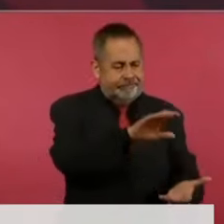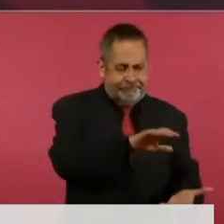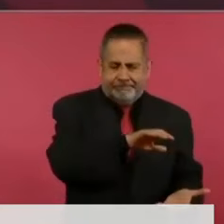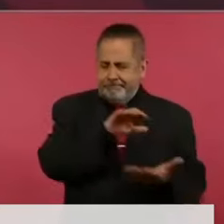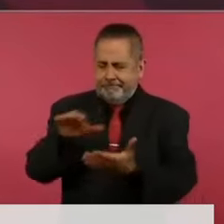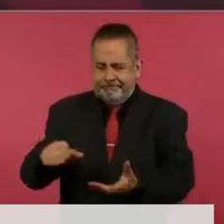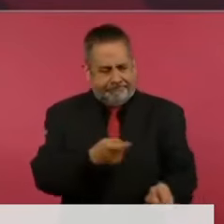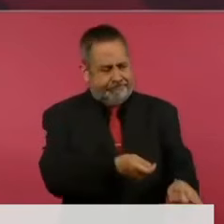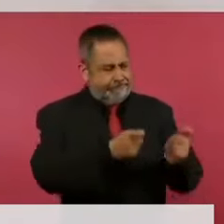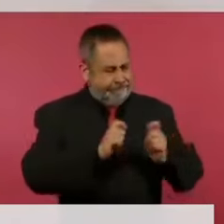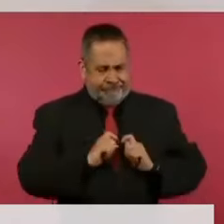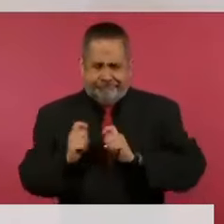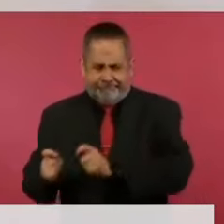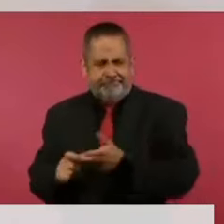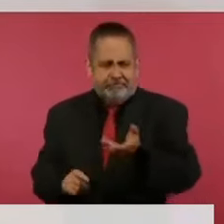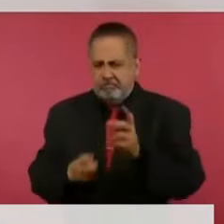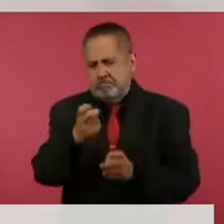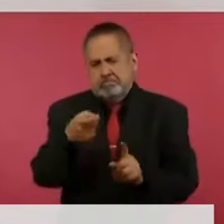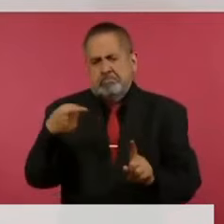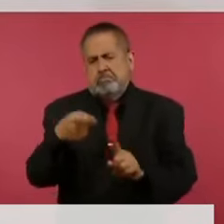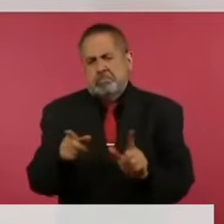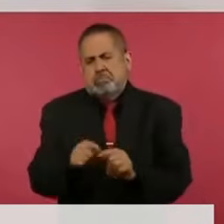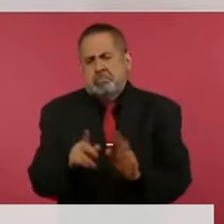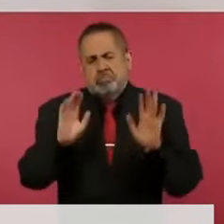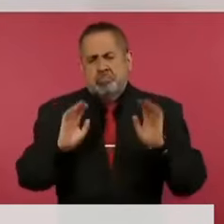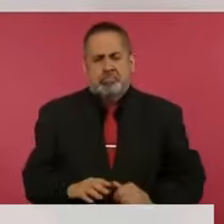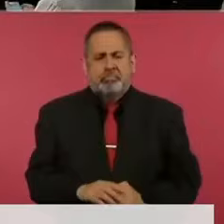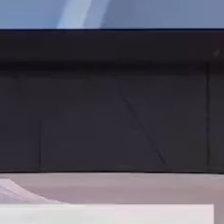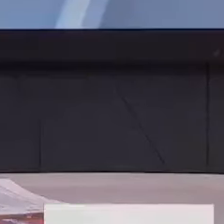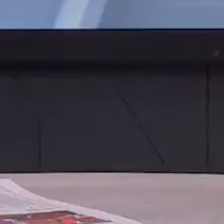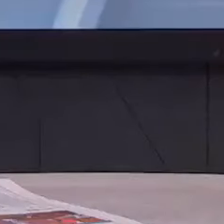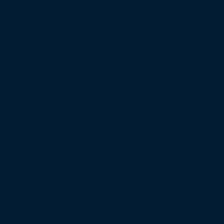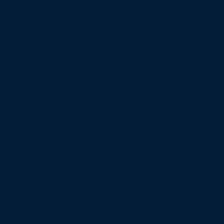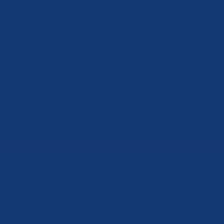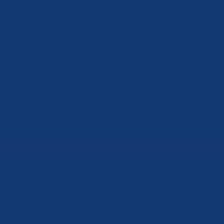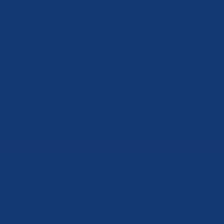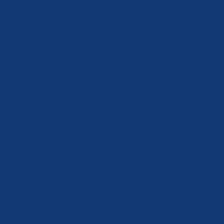Eso es básicamente, ¿no?